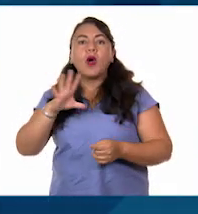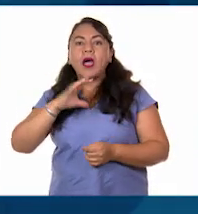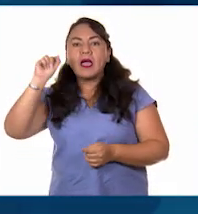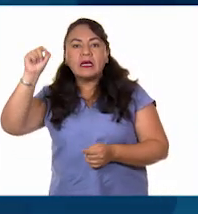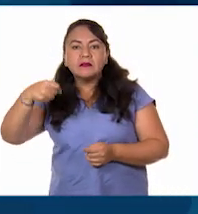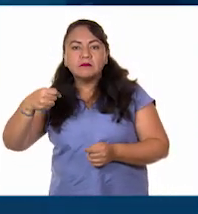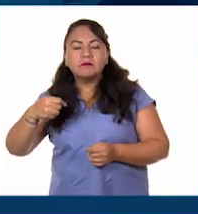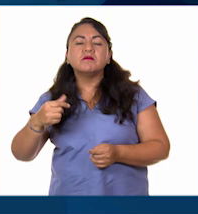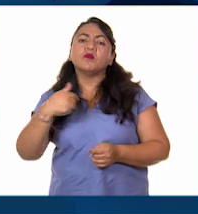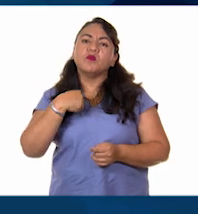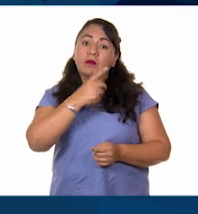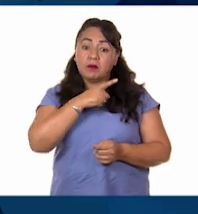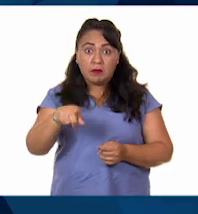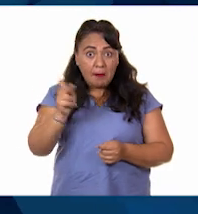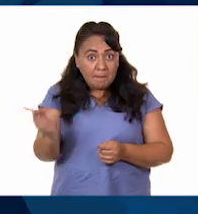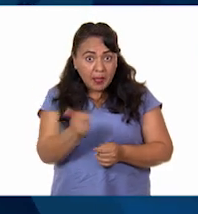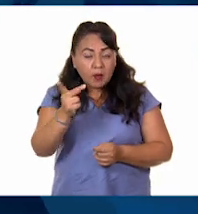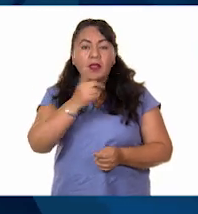palabra interrogativa.